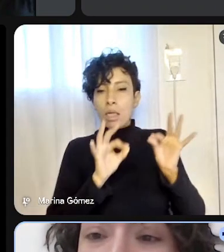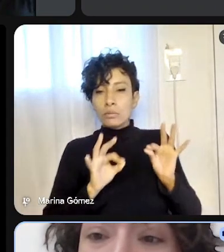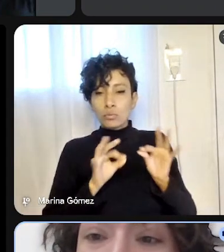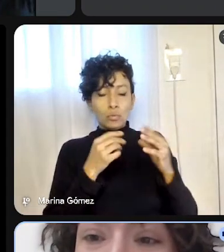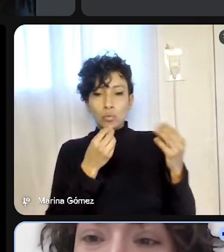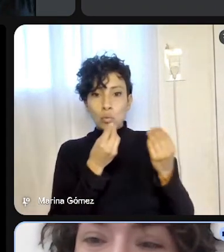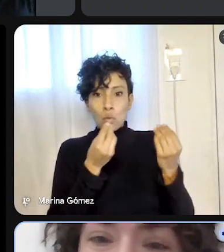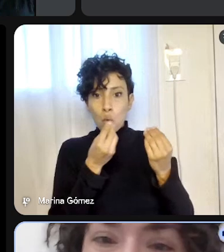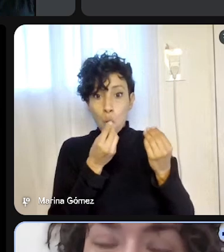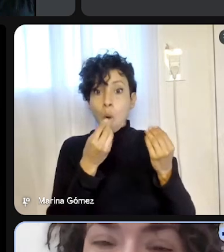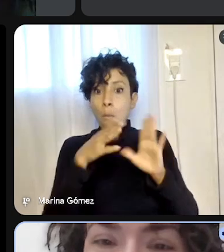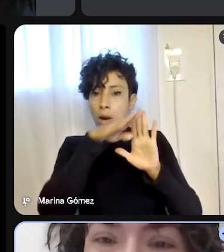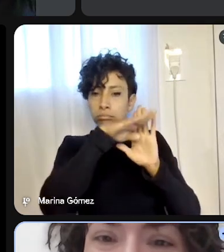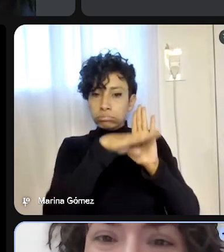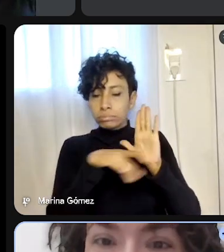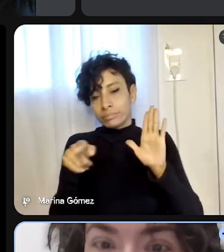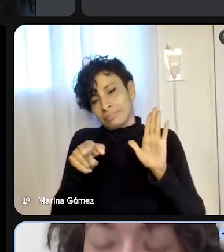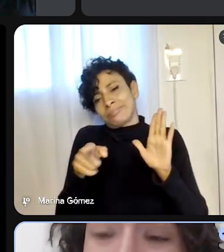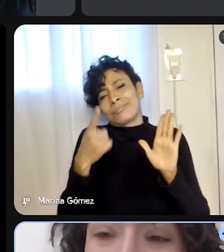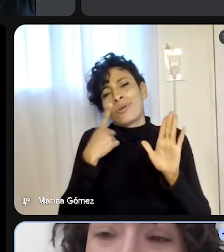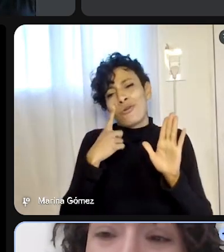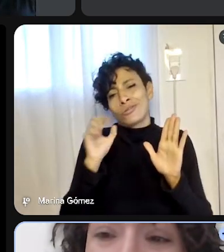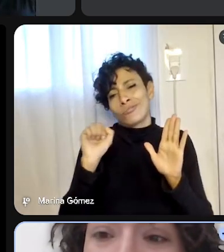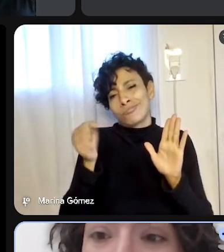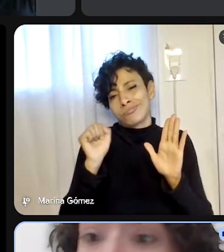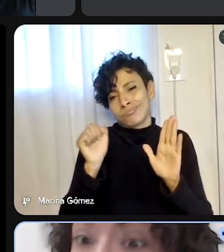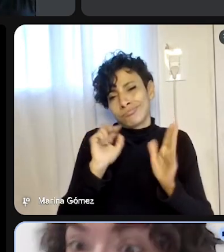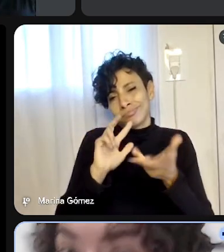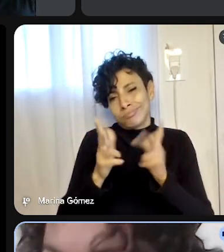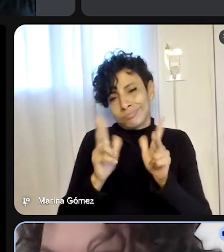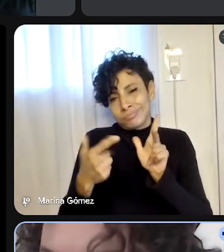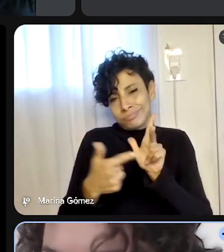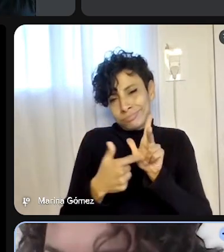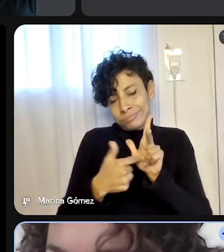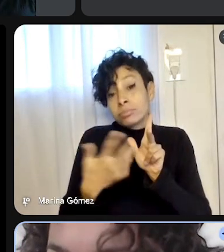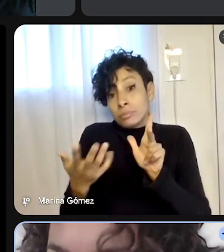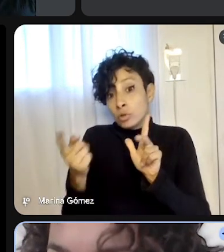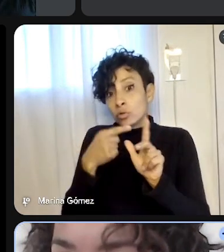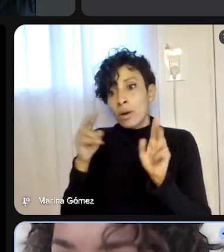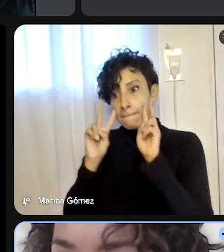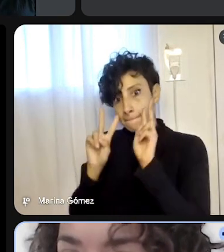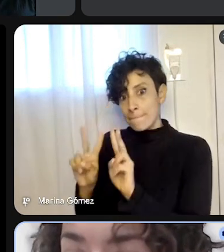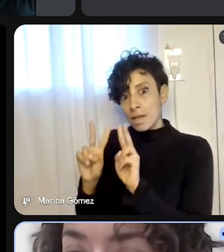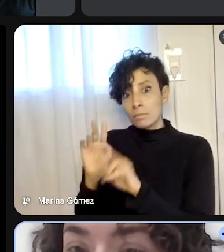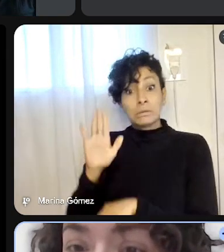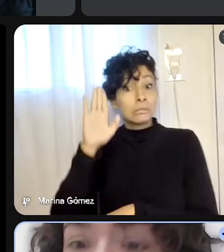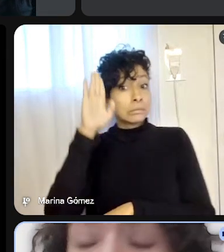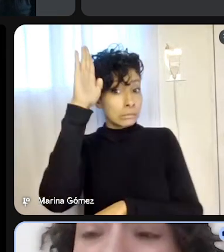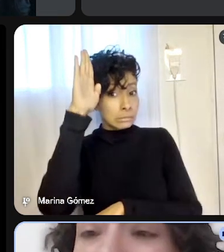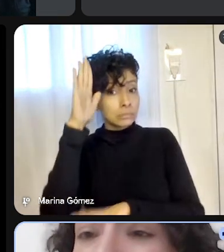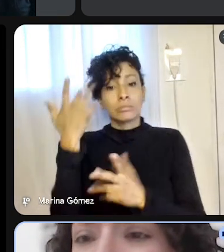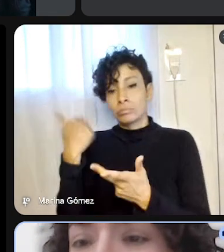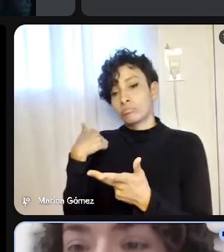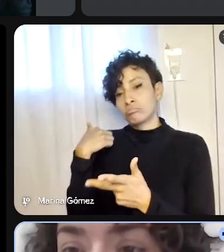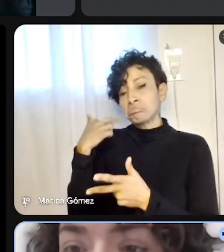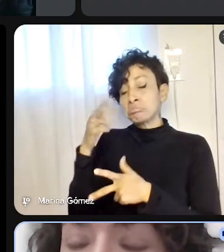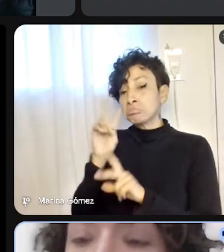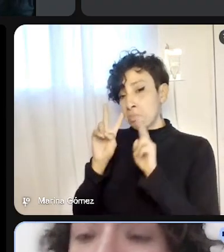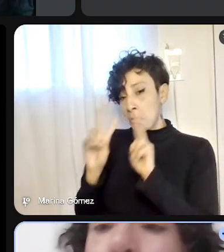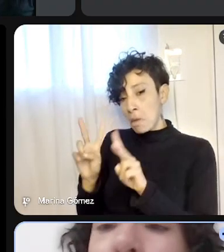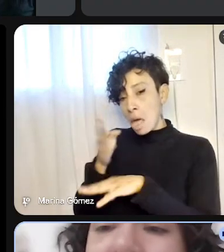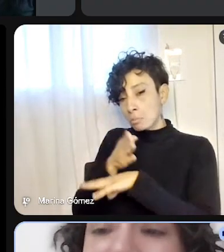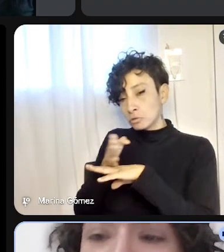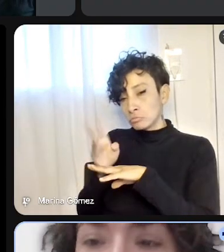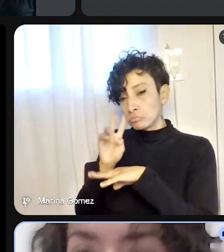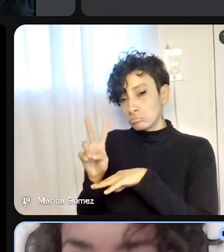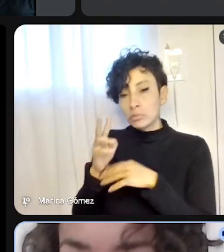son los más idóneos e idóneas, los miramos, ¿sí? Esto es para que nos animemos a